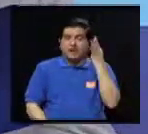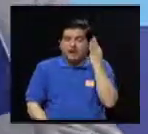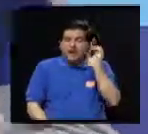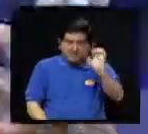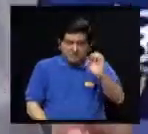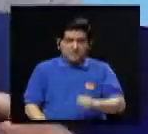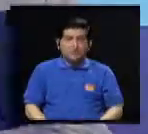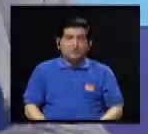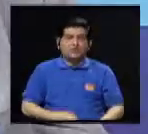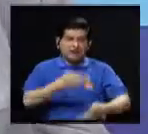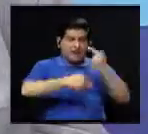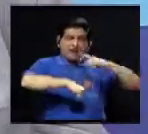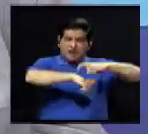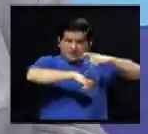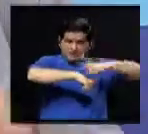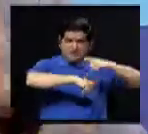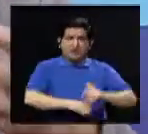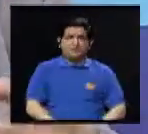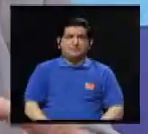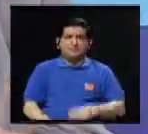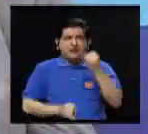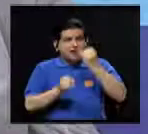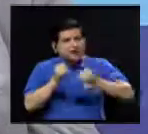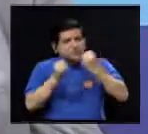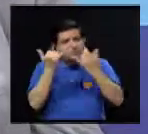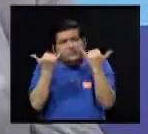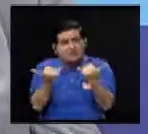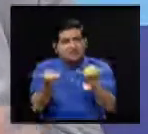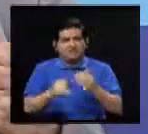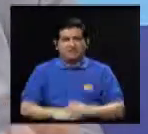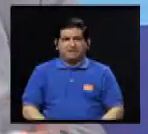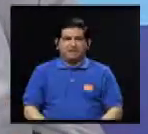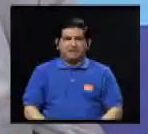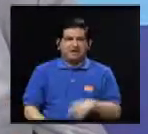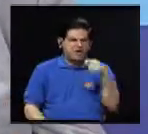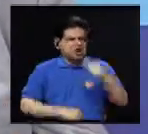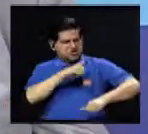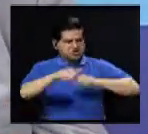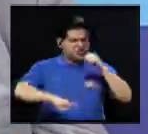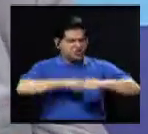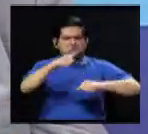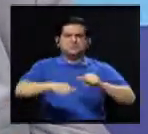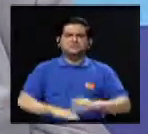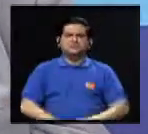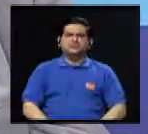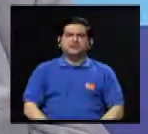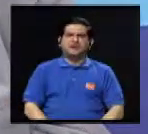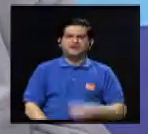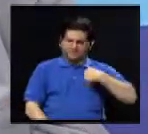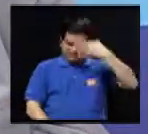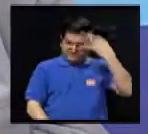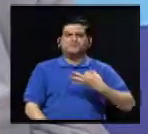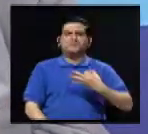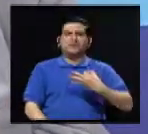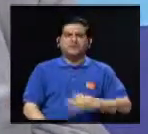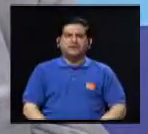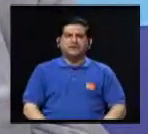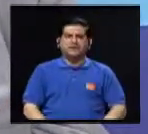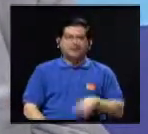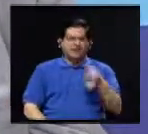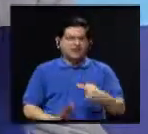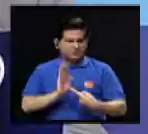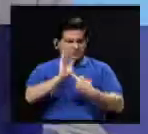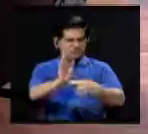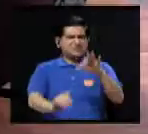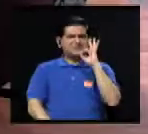facetas anteriores, sí. A su final, en pie de lucha, ¿verdad? Y eso me parece que